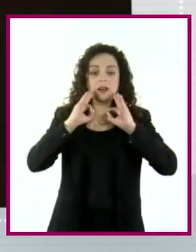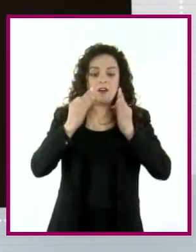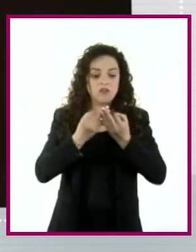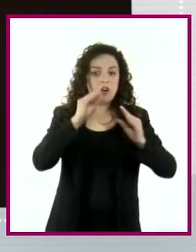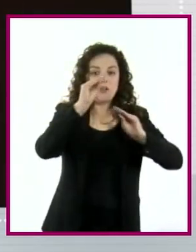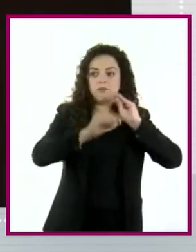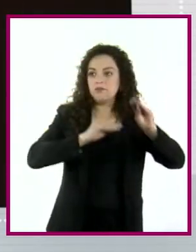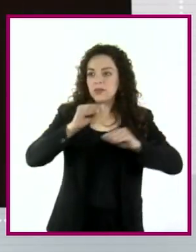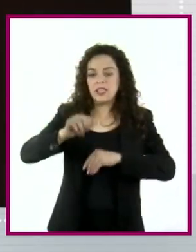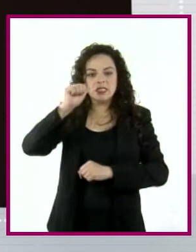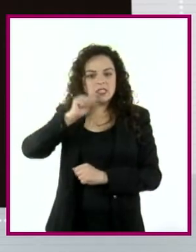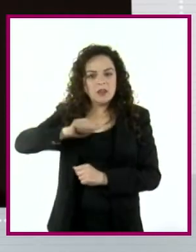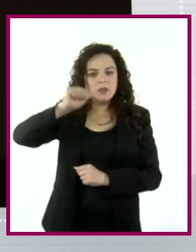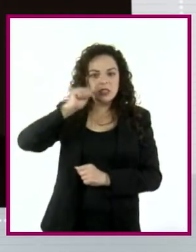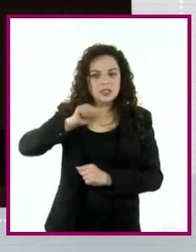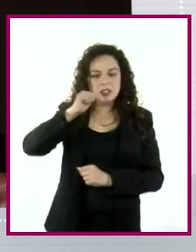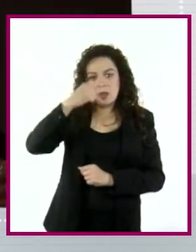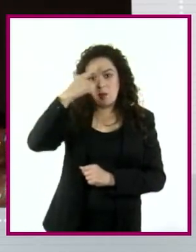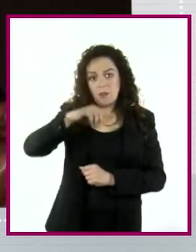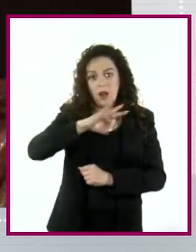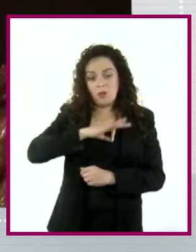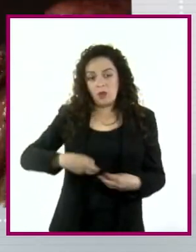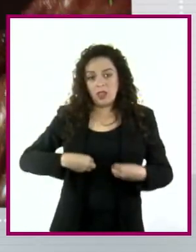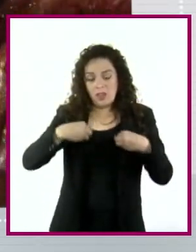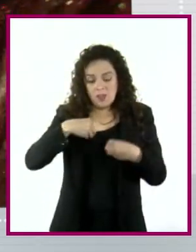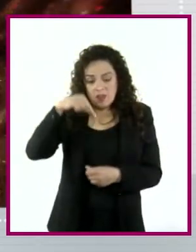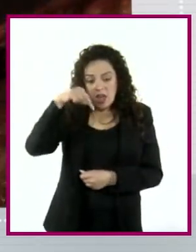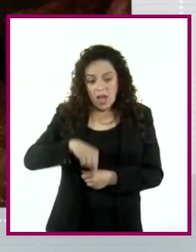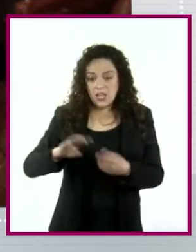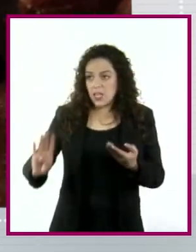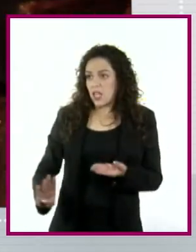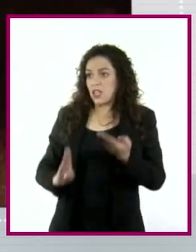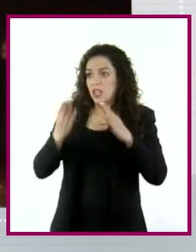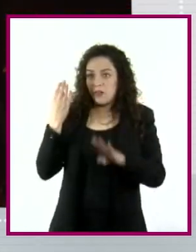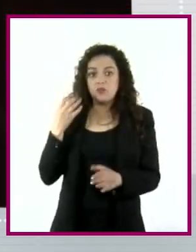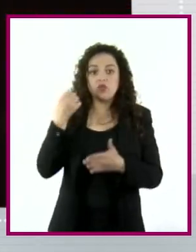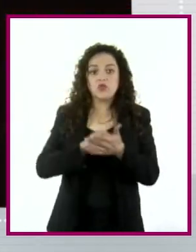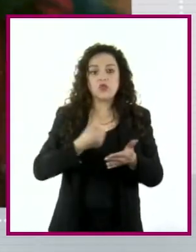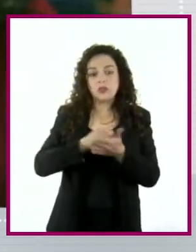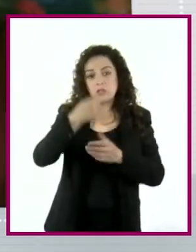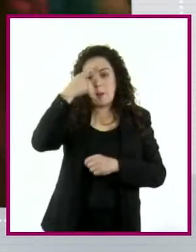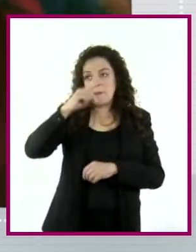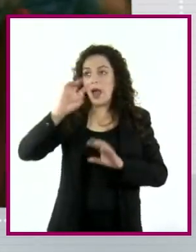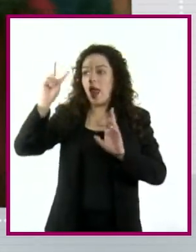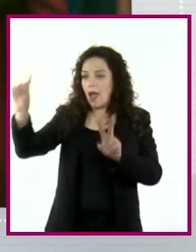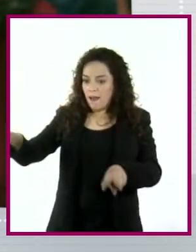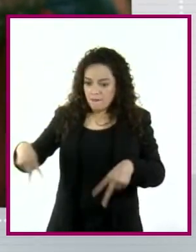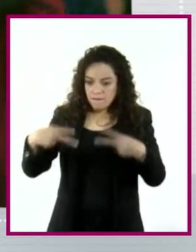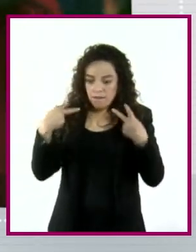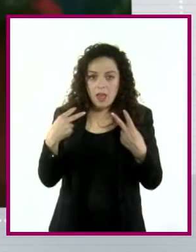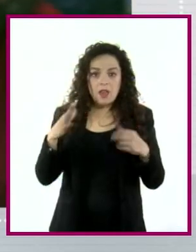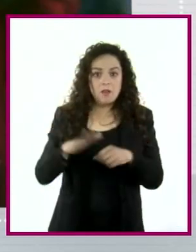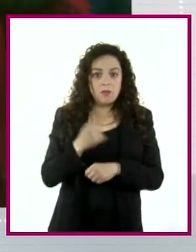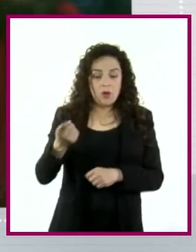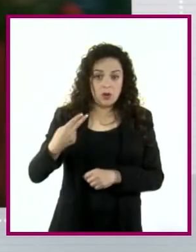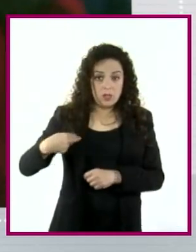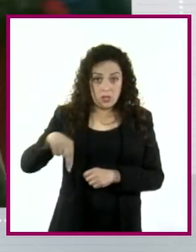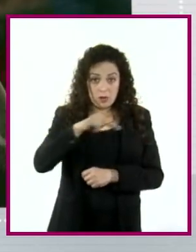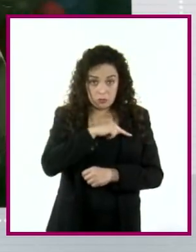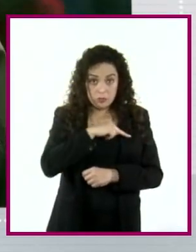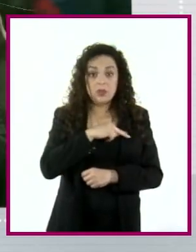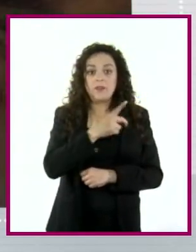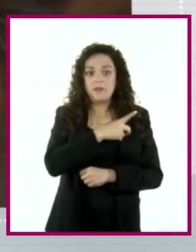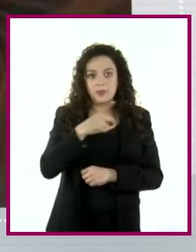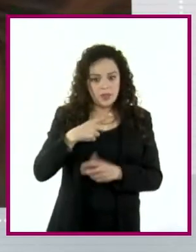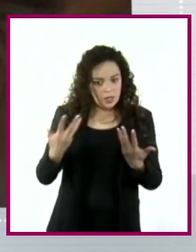nuevas formas de habitar el mundo, que luchamos por la visibilidad, que luchamos por un mundo que nos incluya, un